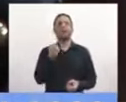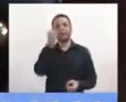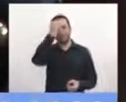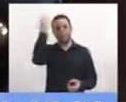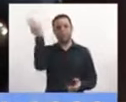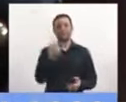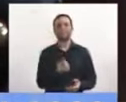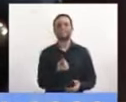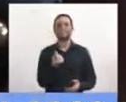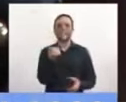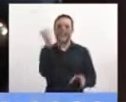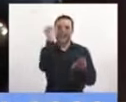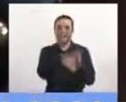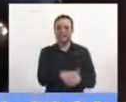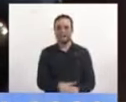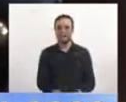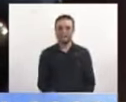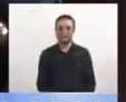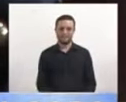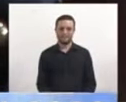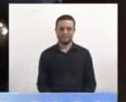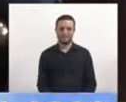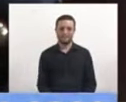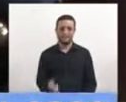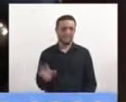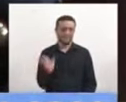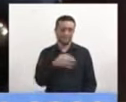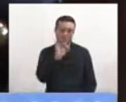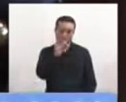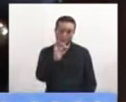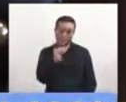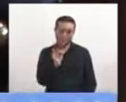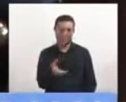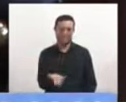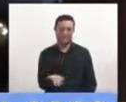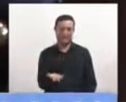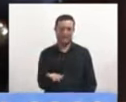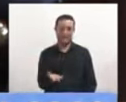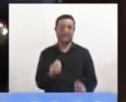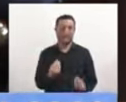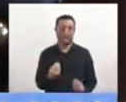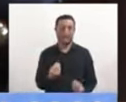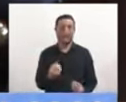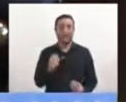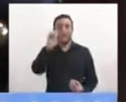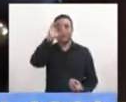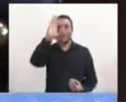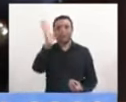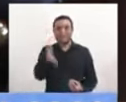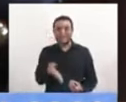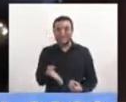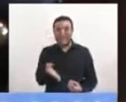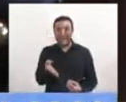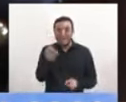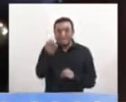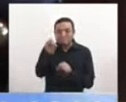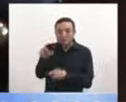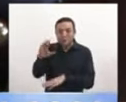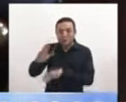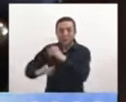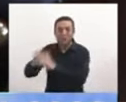caso, es para una actividad que todos conocen, tiene un porcentaje que es informal. Esa actividad ya tiene